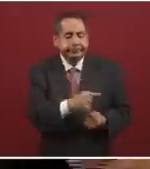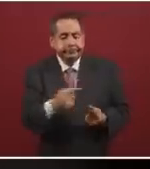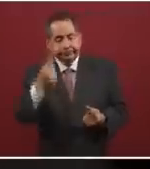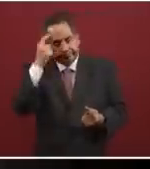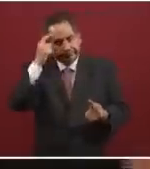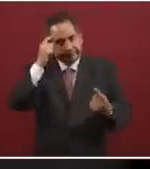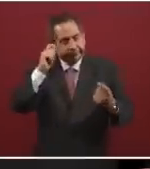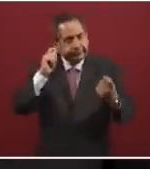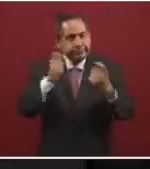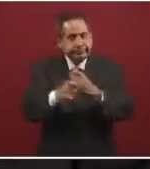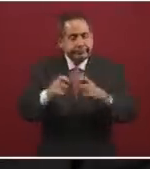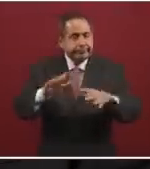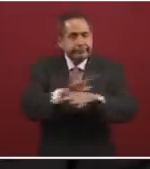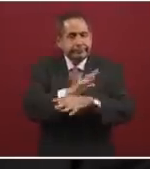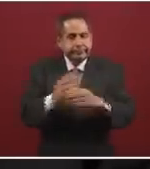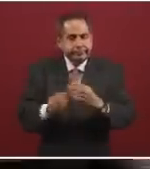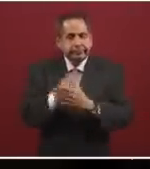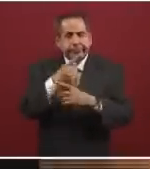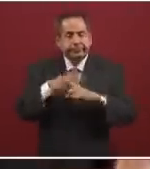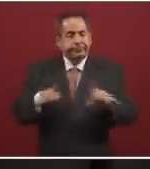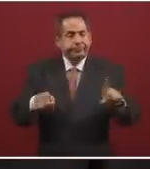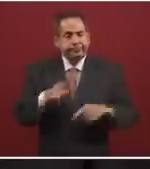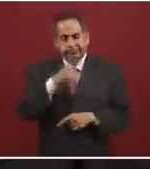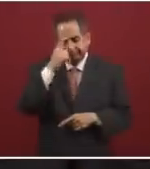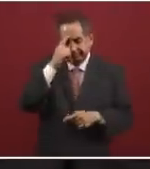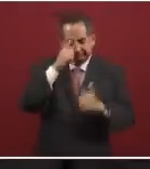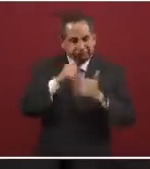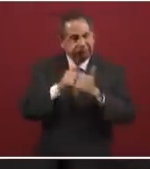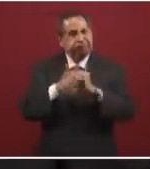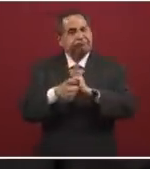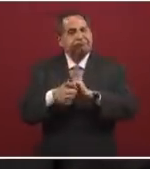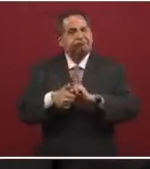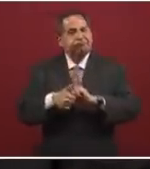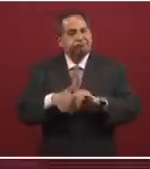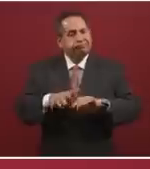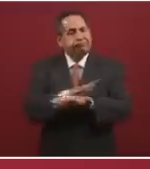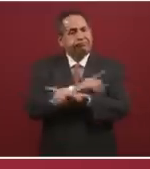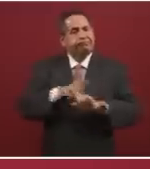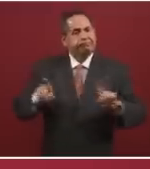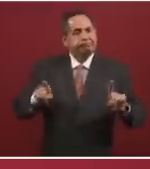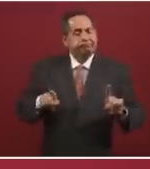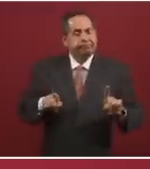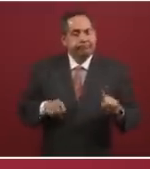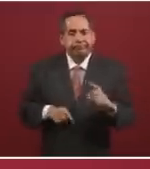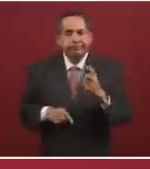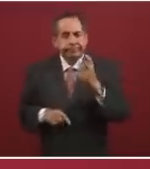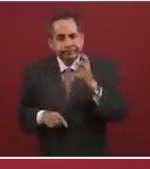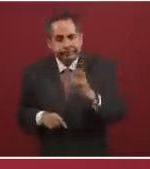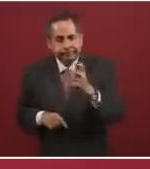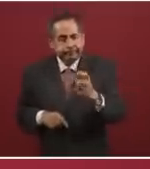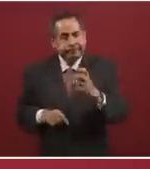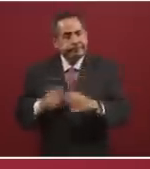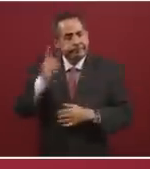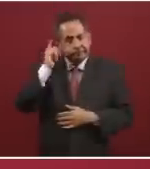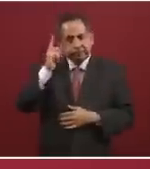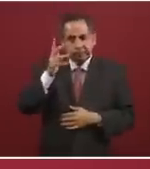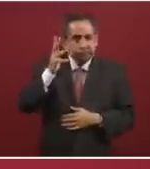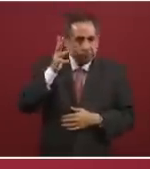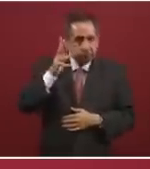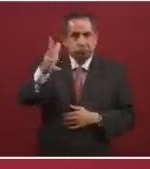Hay una mentalidad nueva, hubo un cambio de mentalidad. Es lo que yo espero que